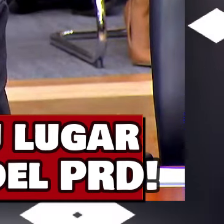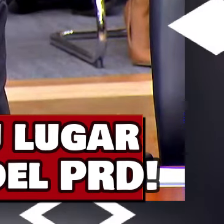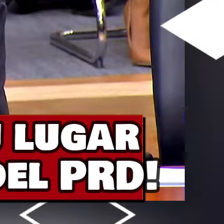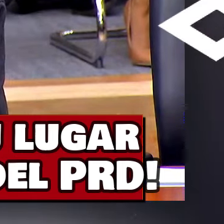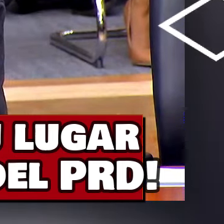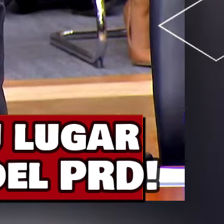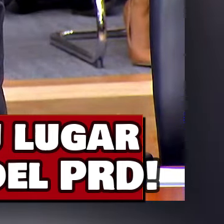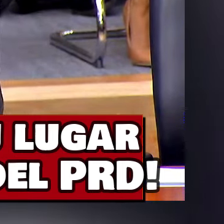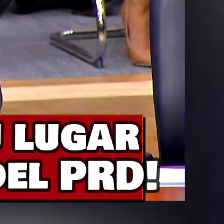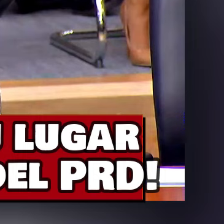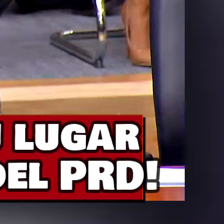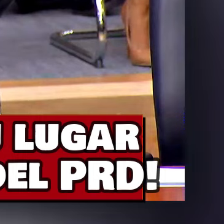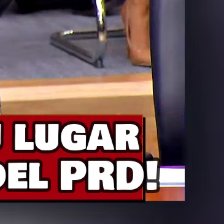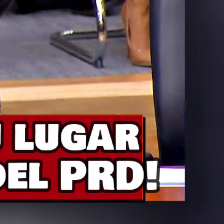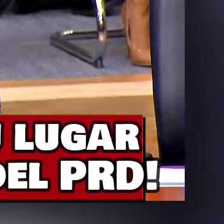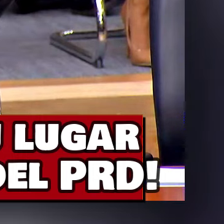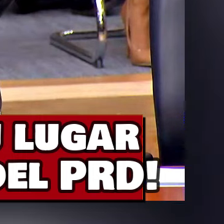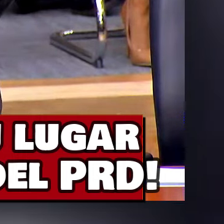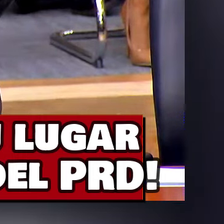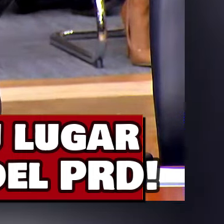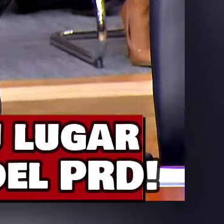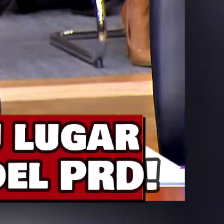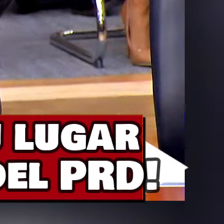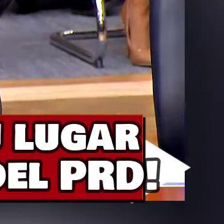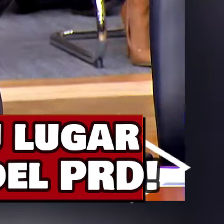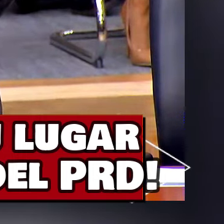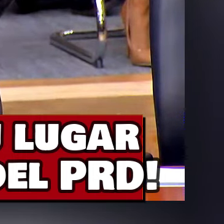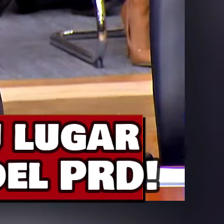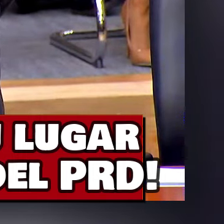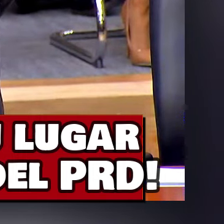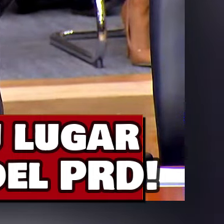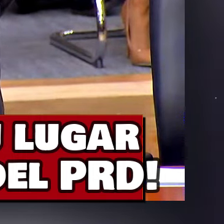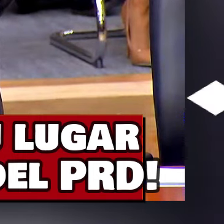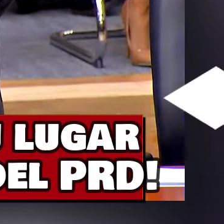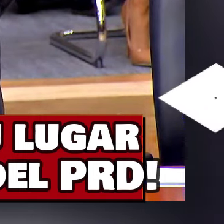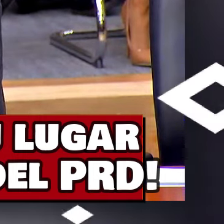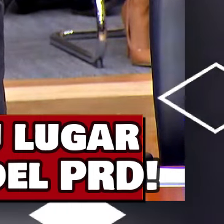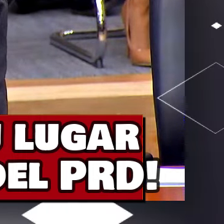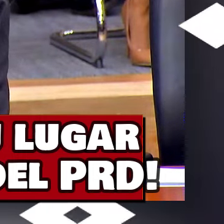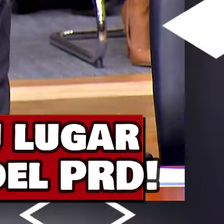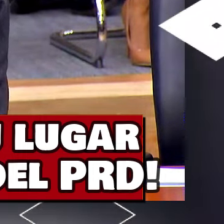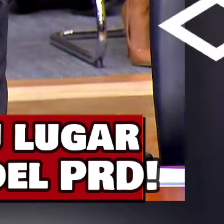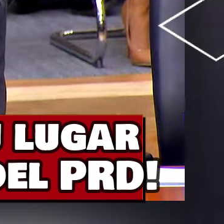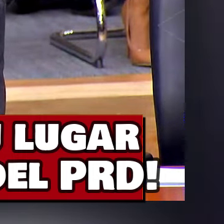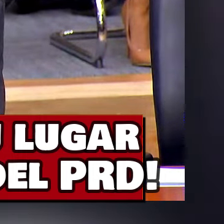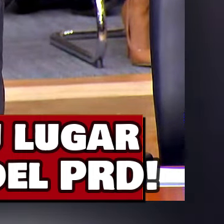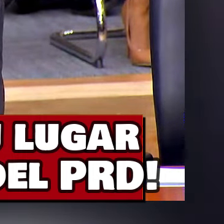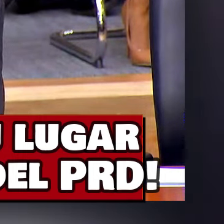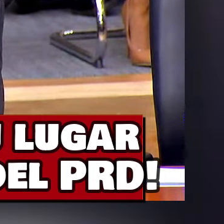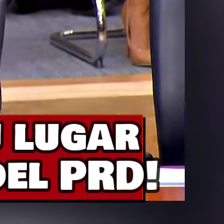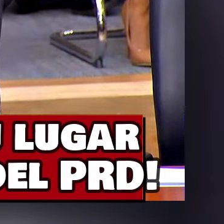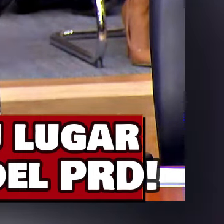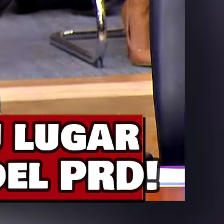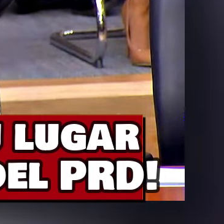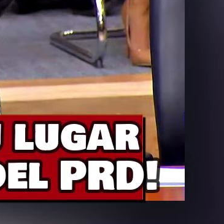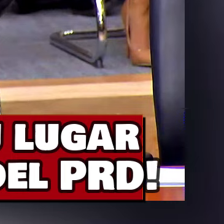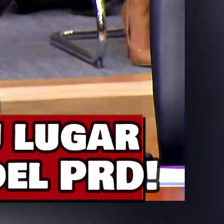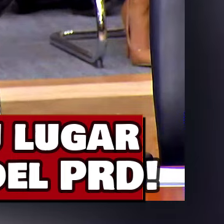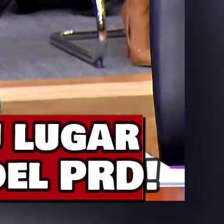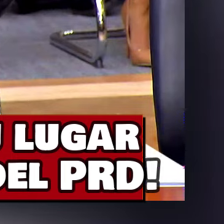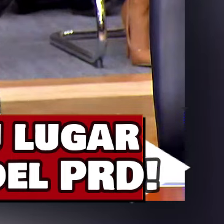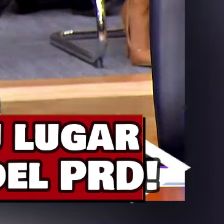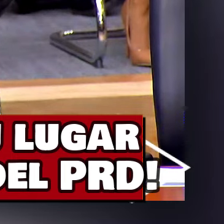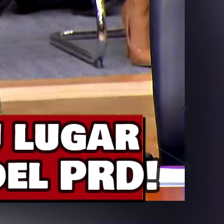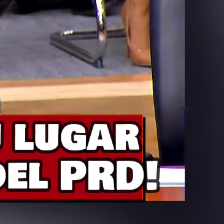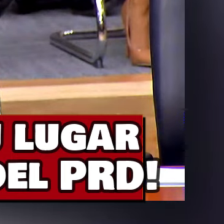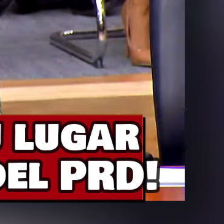a aspirantes y se niegan a respetar el artículo de la Constitución que establece que nadie debe ganar más que el presidente. Aquí hay consejeros y